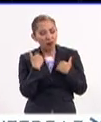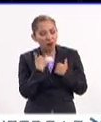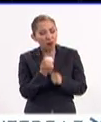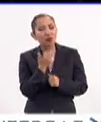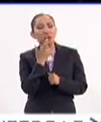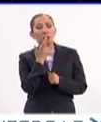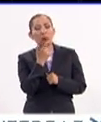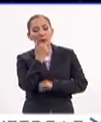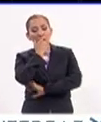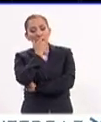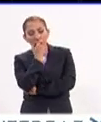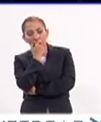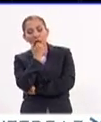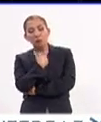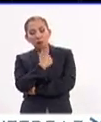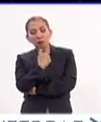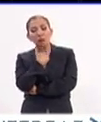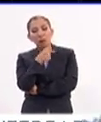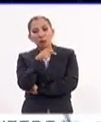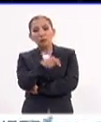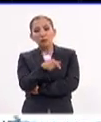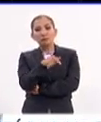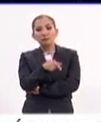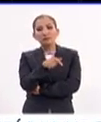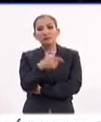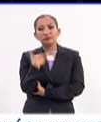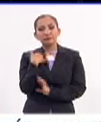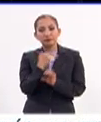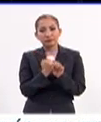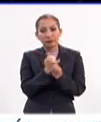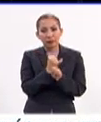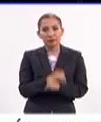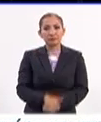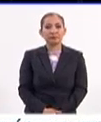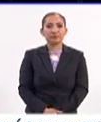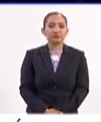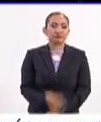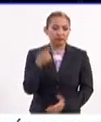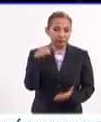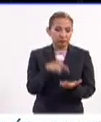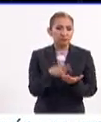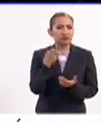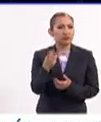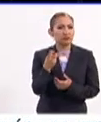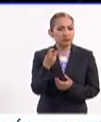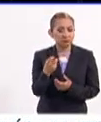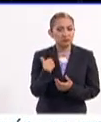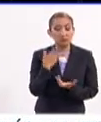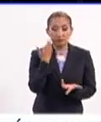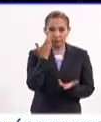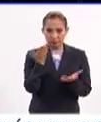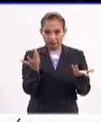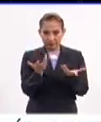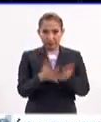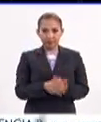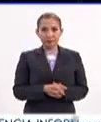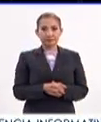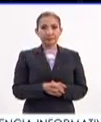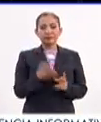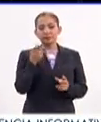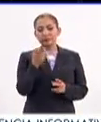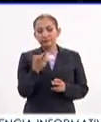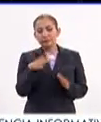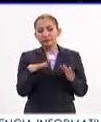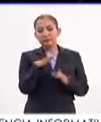le da más sed. Le da más sed de investigación. Y creo que eso son lo que yo quería lograr. Y es lo